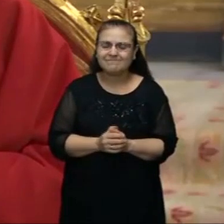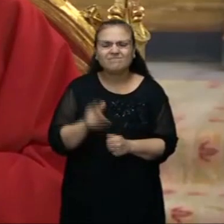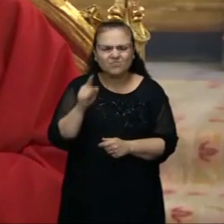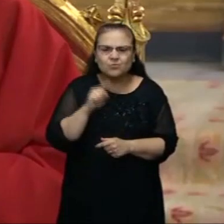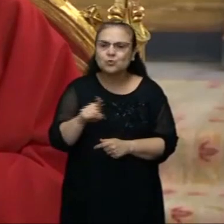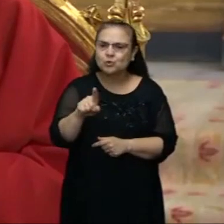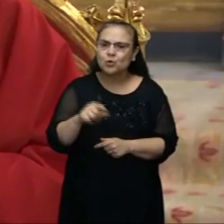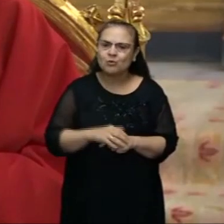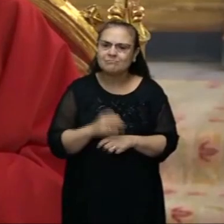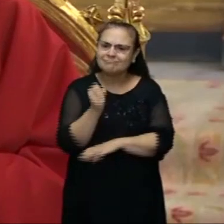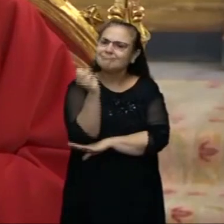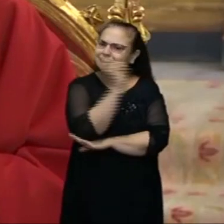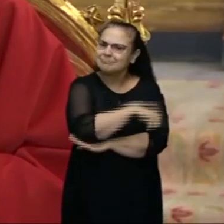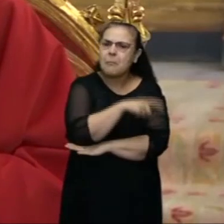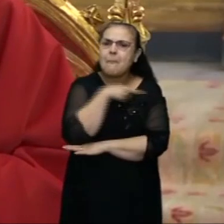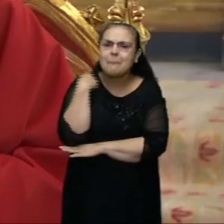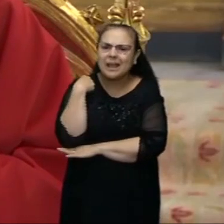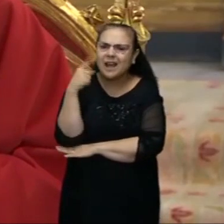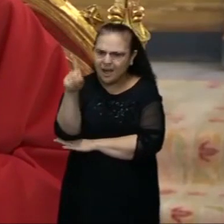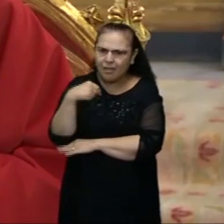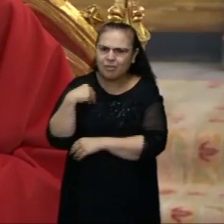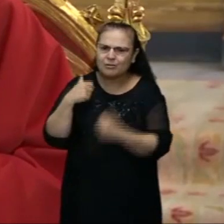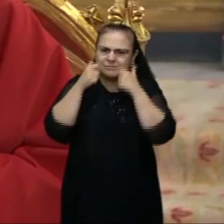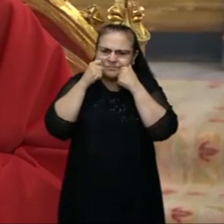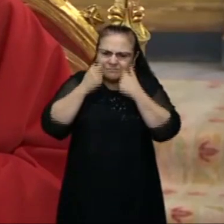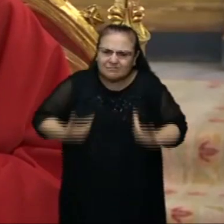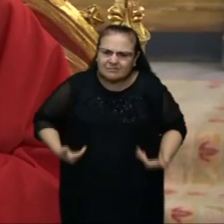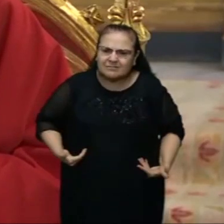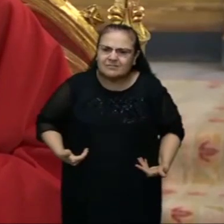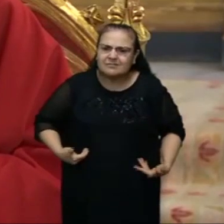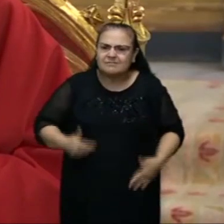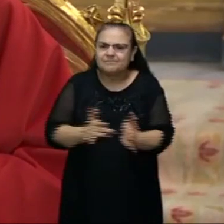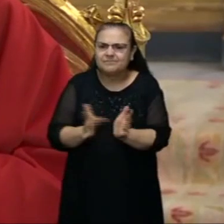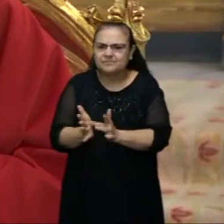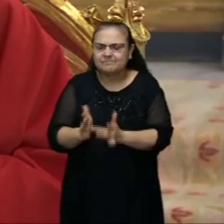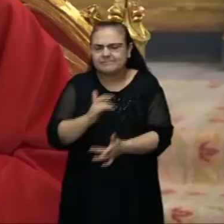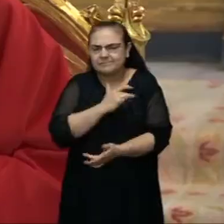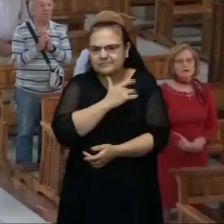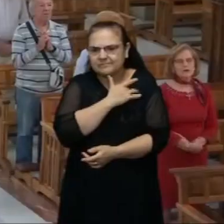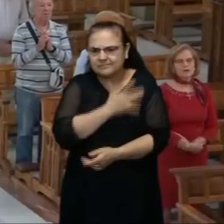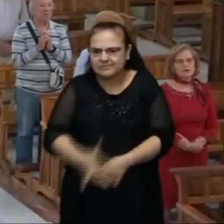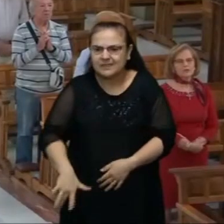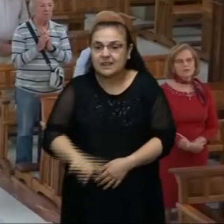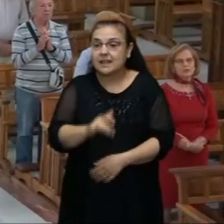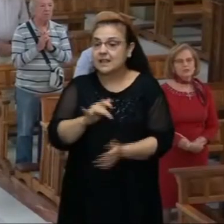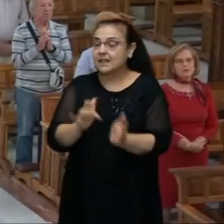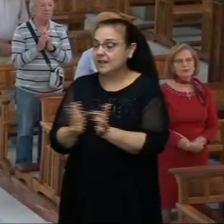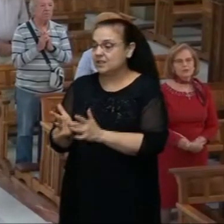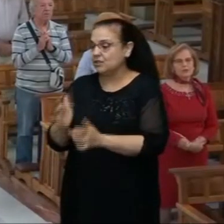Tú que has vencido el pecado en tu propia carne, Cristo, ten piedad.